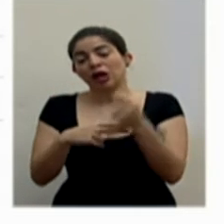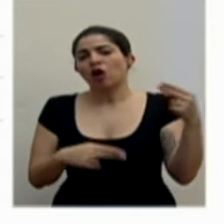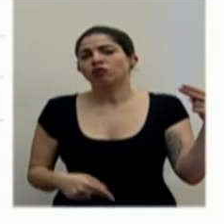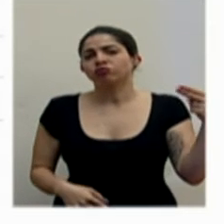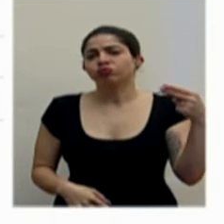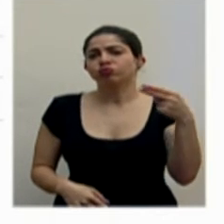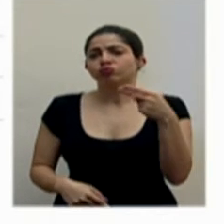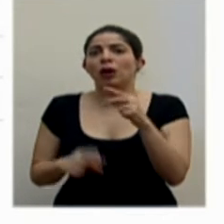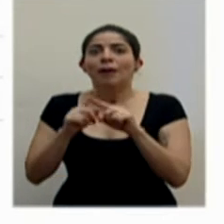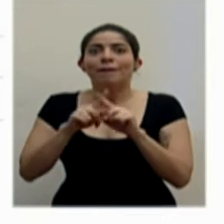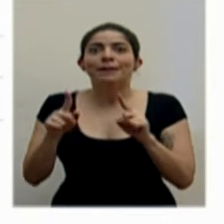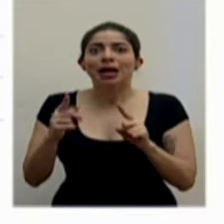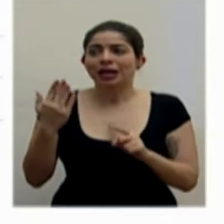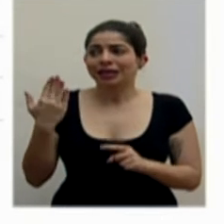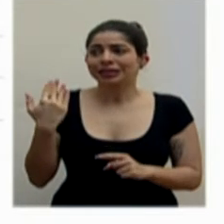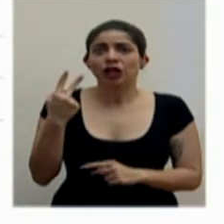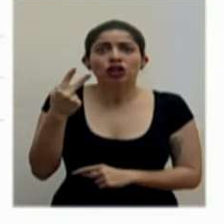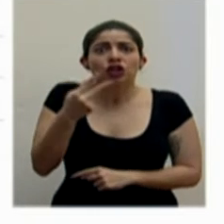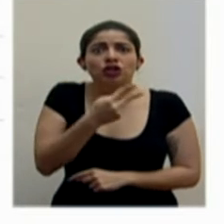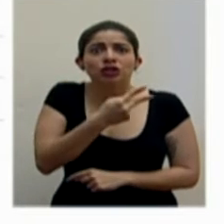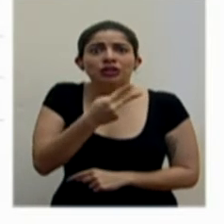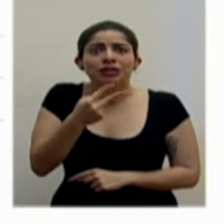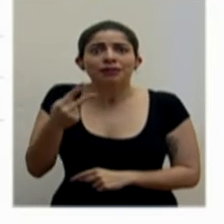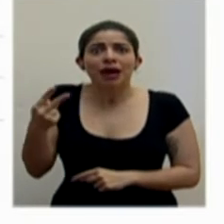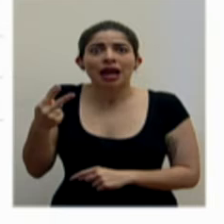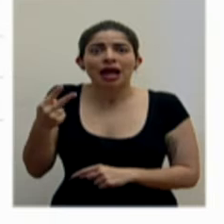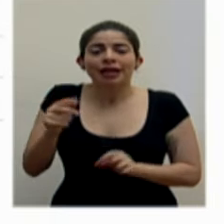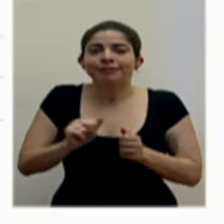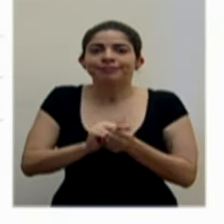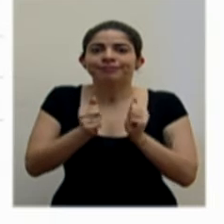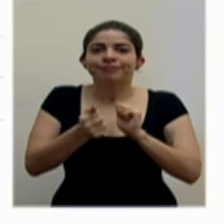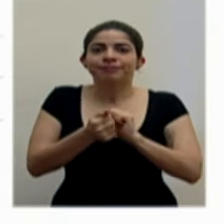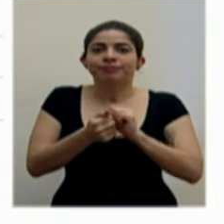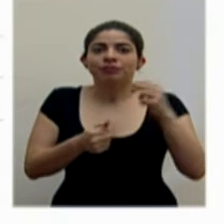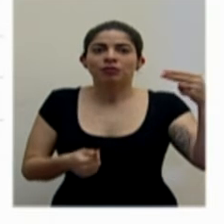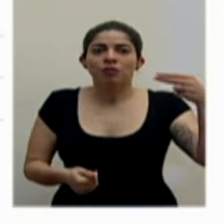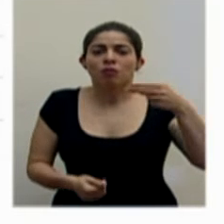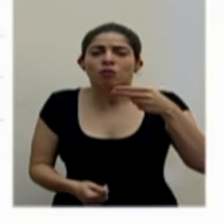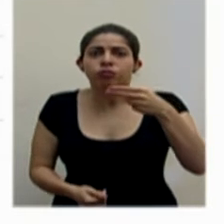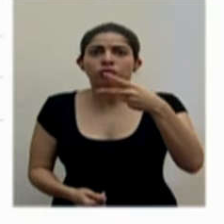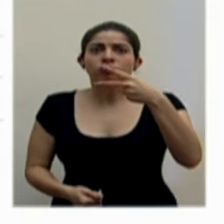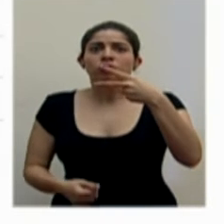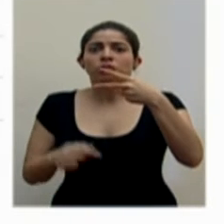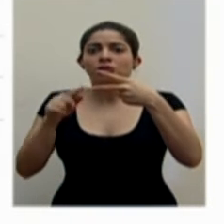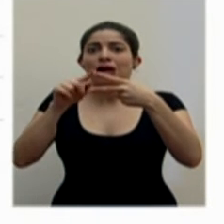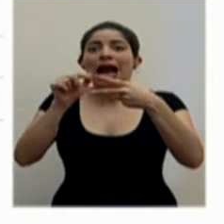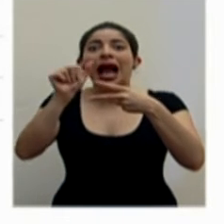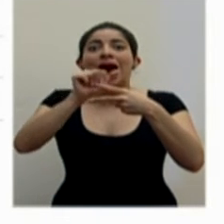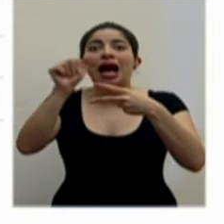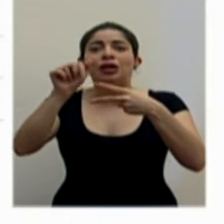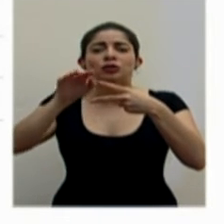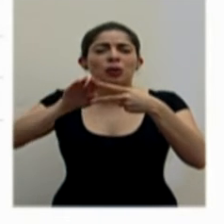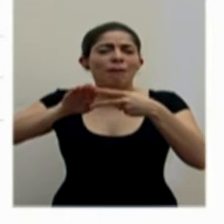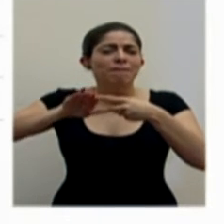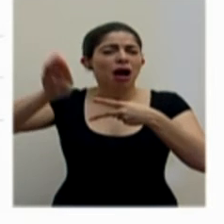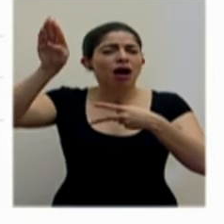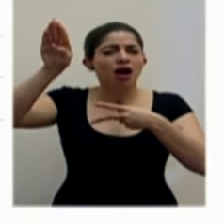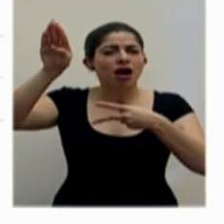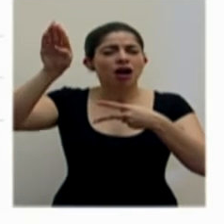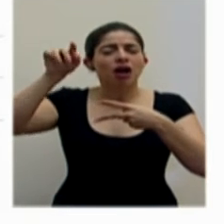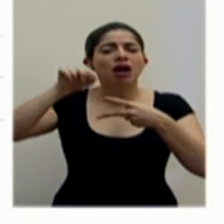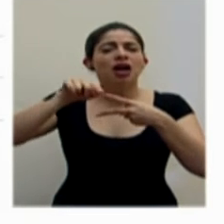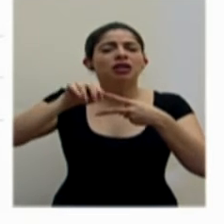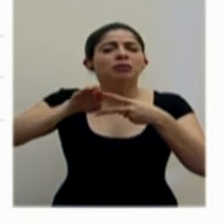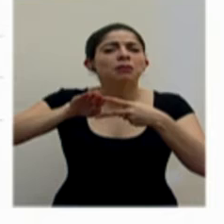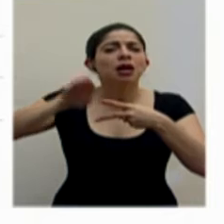Y ahí es donde vemos que estas dos curvas se separan. Vemos cómo se dispara la curva azul para arriba. Esos son los que